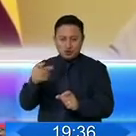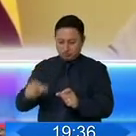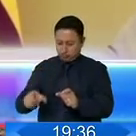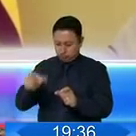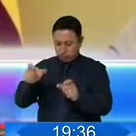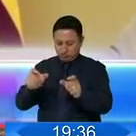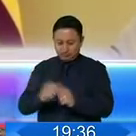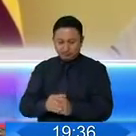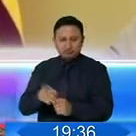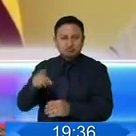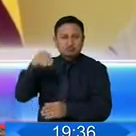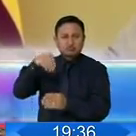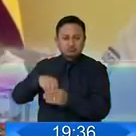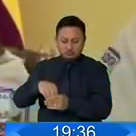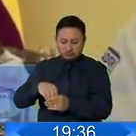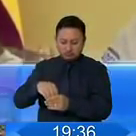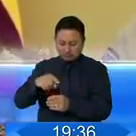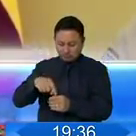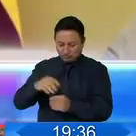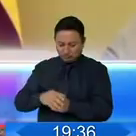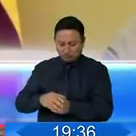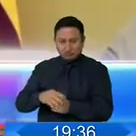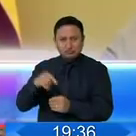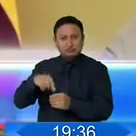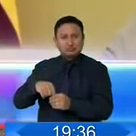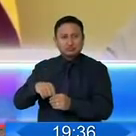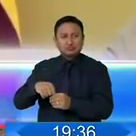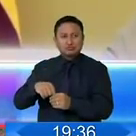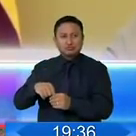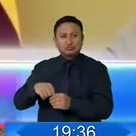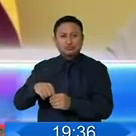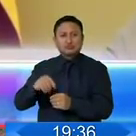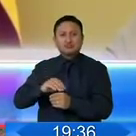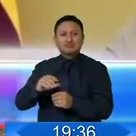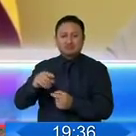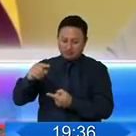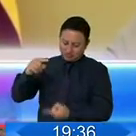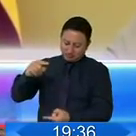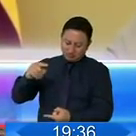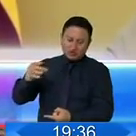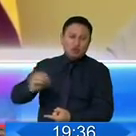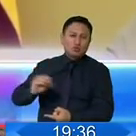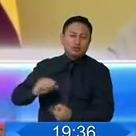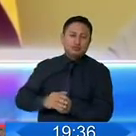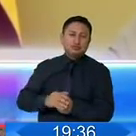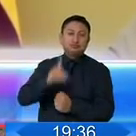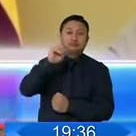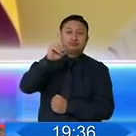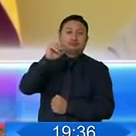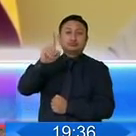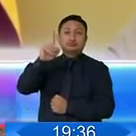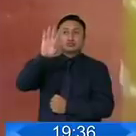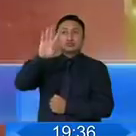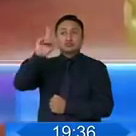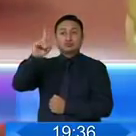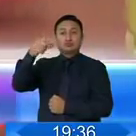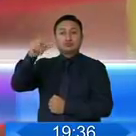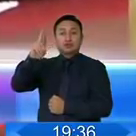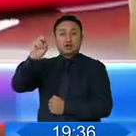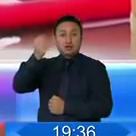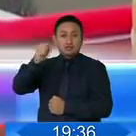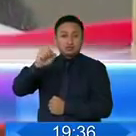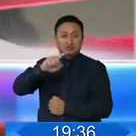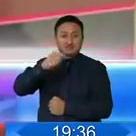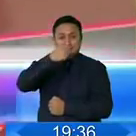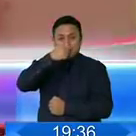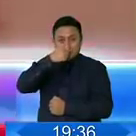De cuatro envases que contenían en esa parte en su interior una sustancia líquida, se pudo evitar que 1.141 gramos de clorhidrato